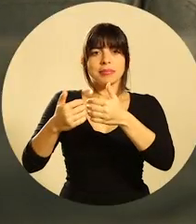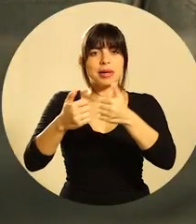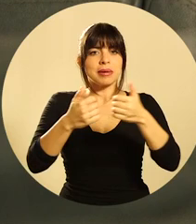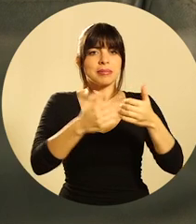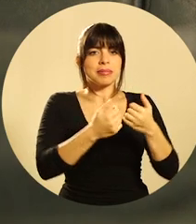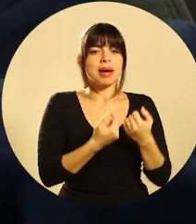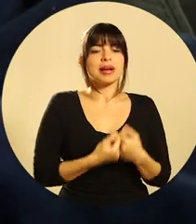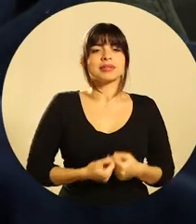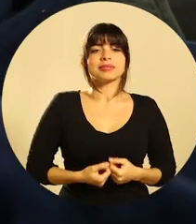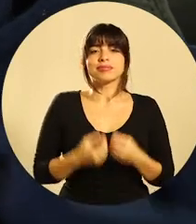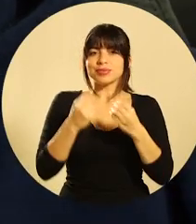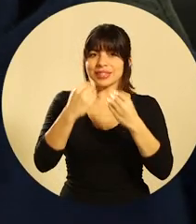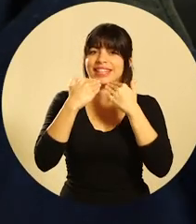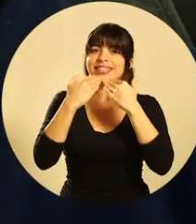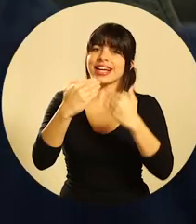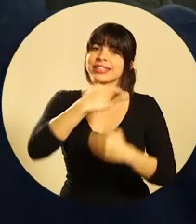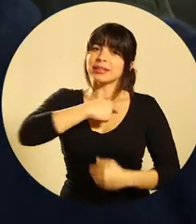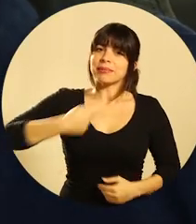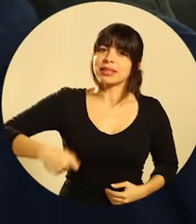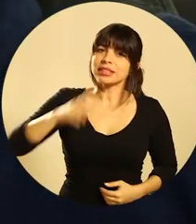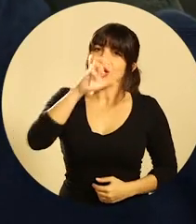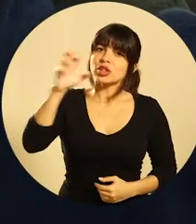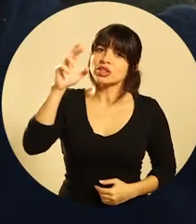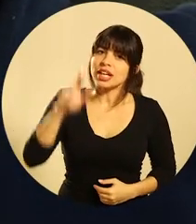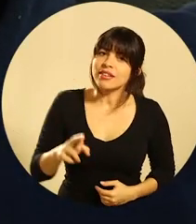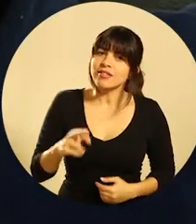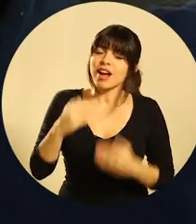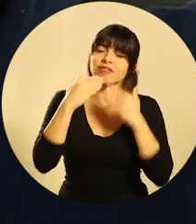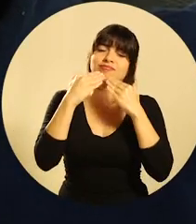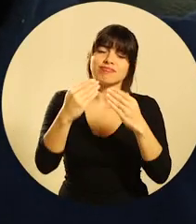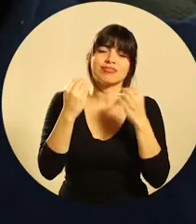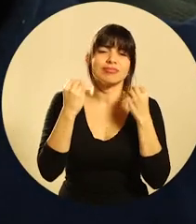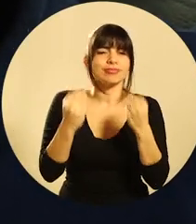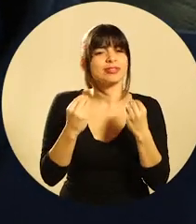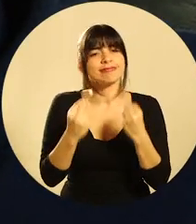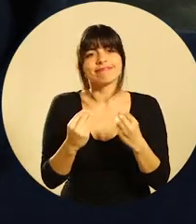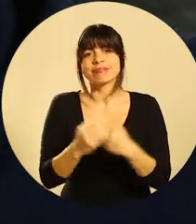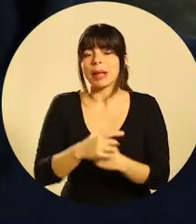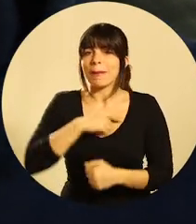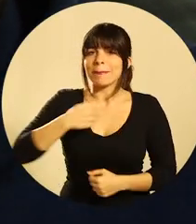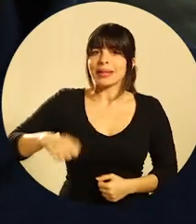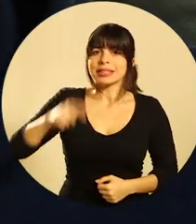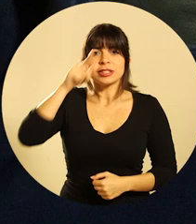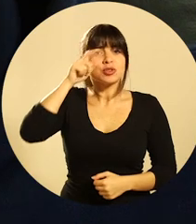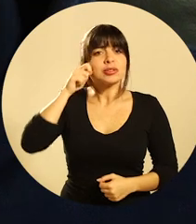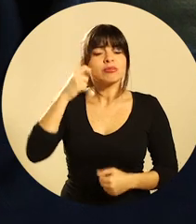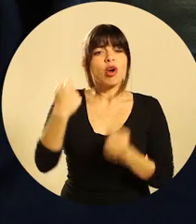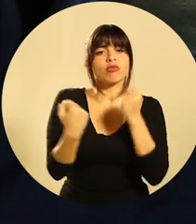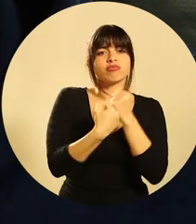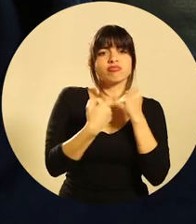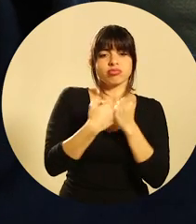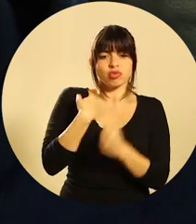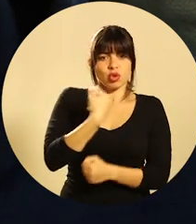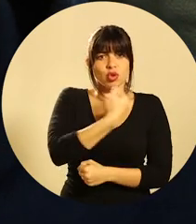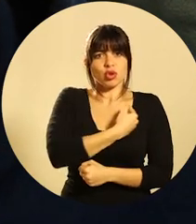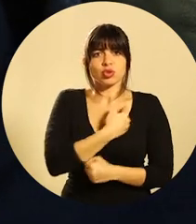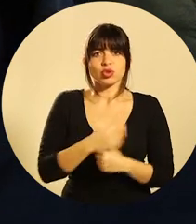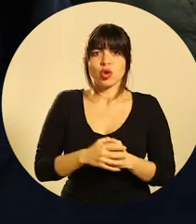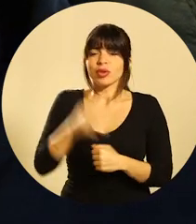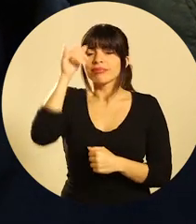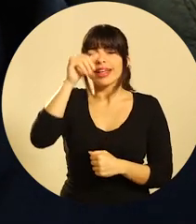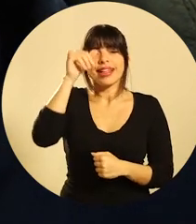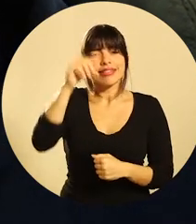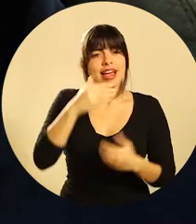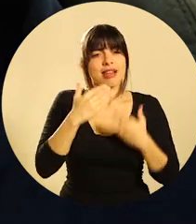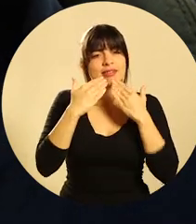despejando. Muchas gracias al presidente de Costa Rica. Tenemos que agradecerle bastante. Presidente Solís, lo que ha hecho por nosotros,